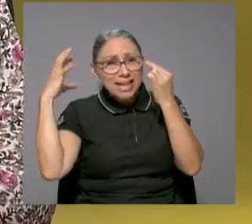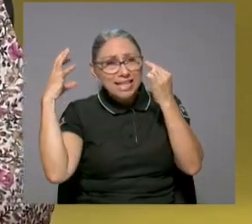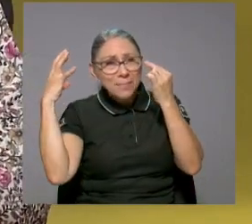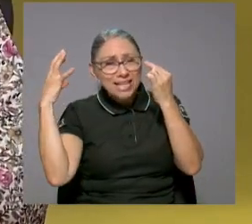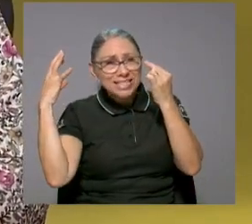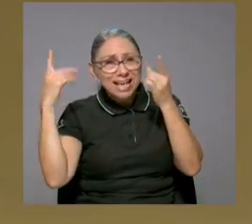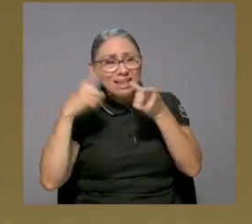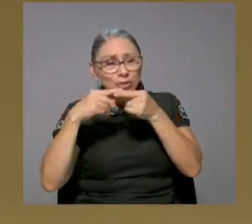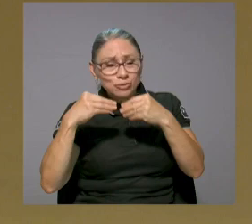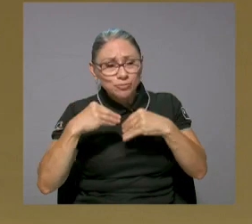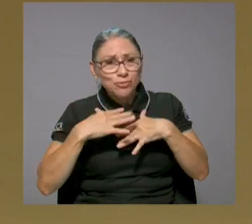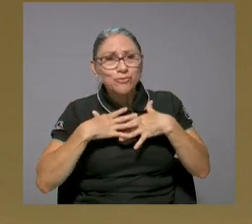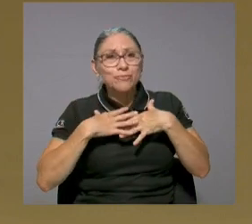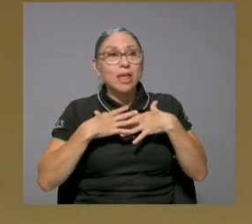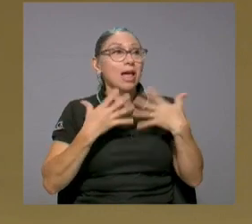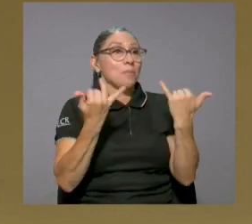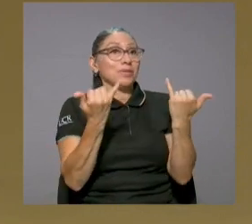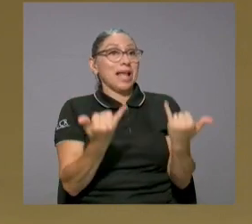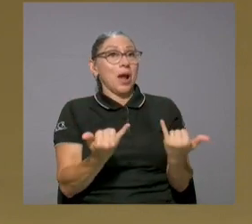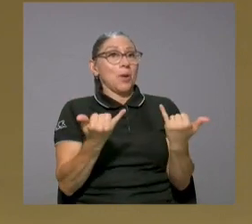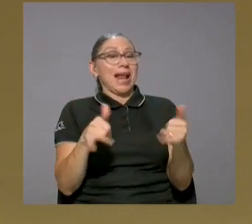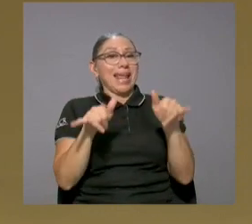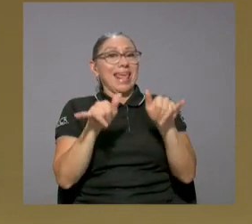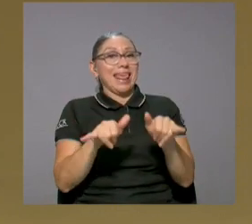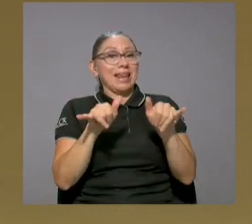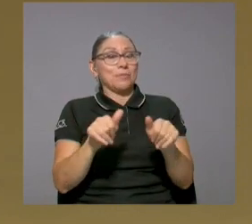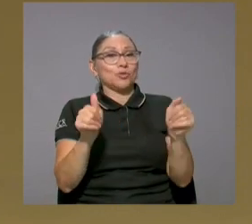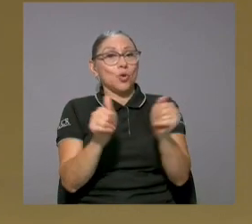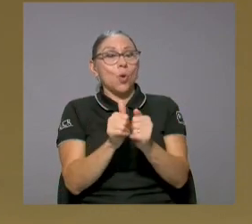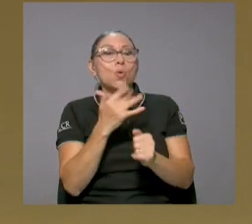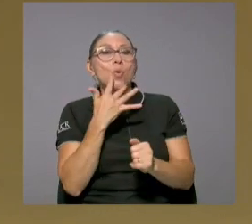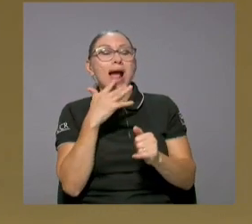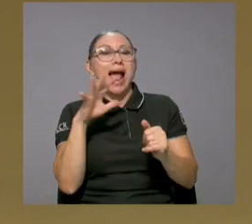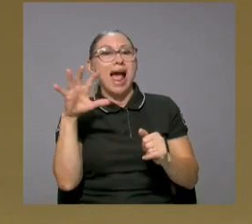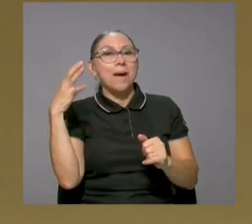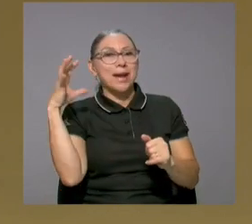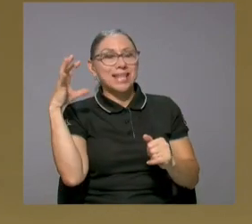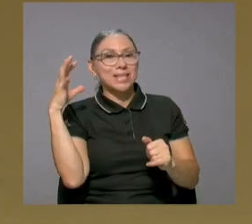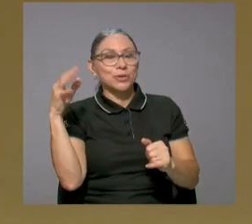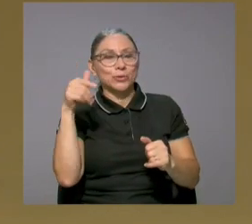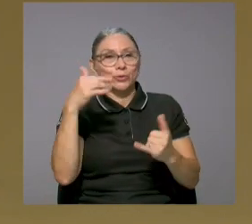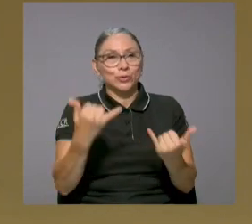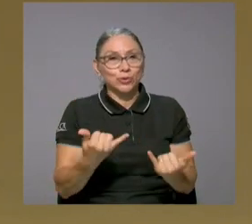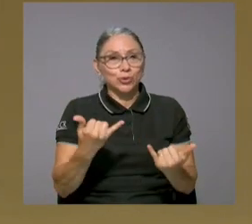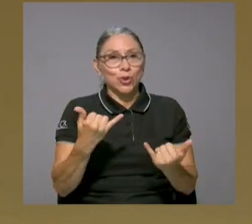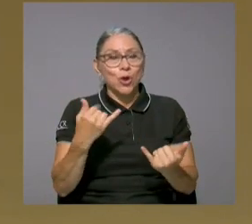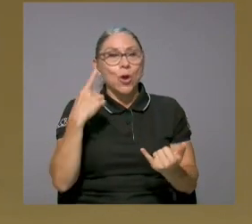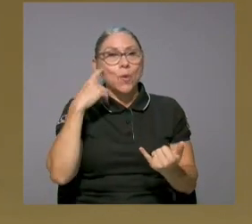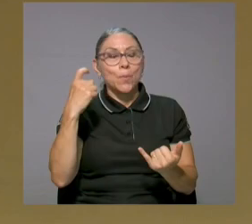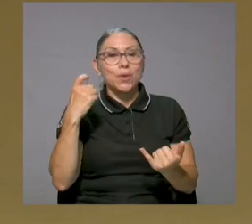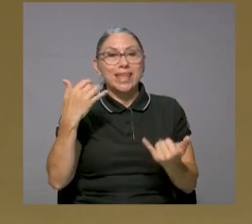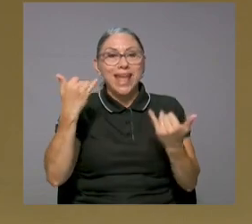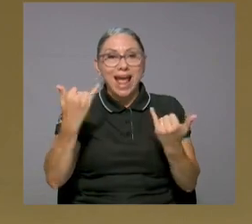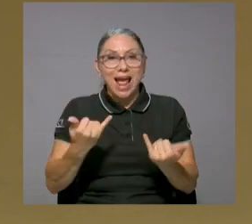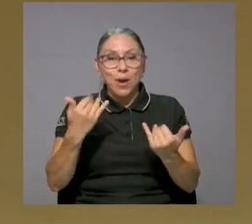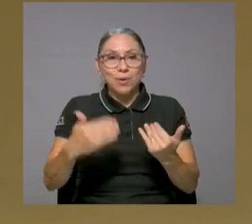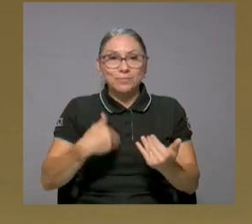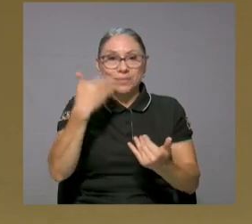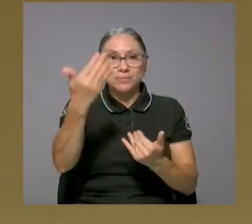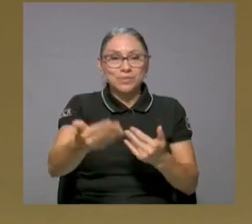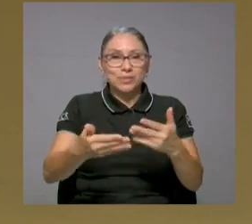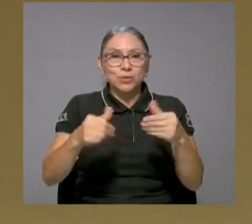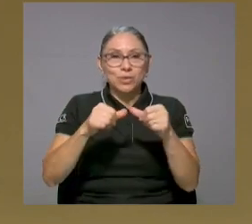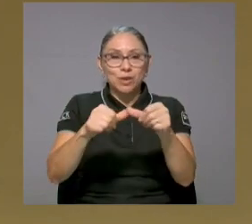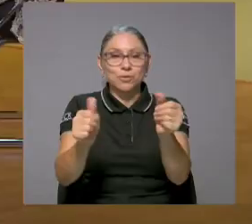Pues amarillo nos quedaremos en este segmento porque iremos al tercero y